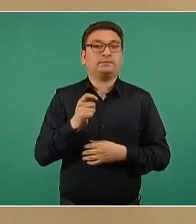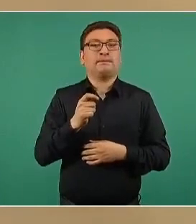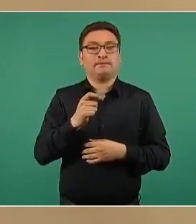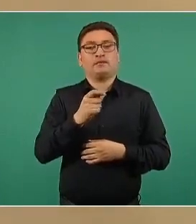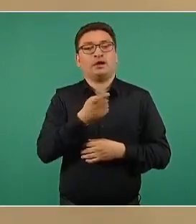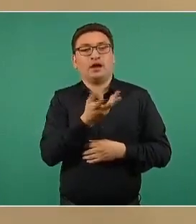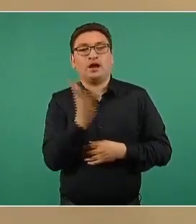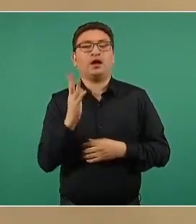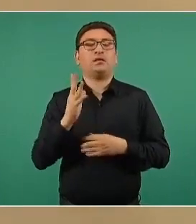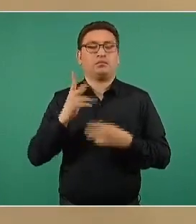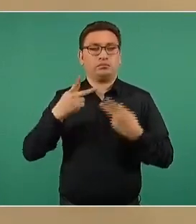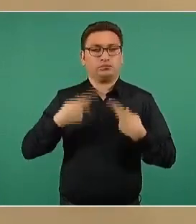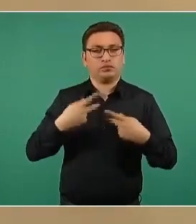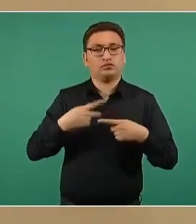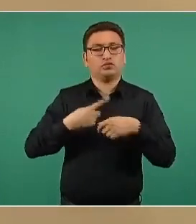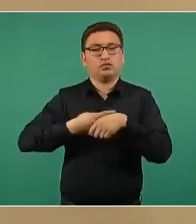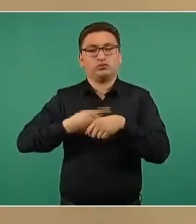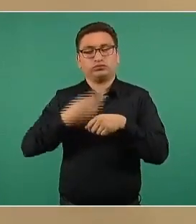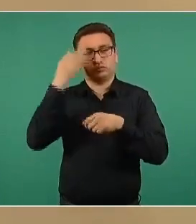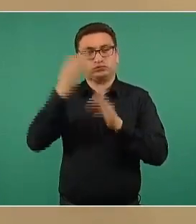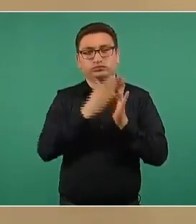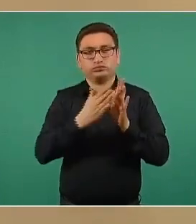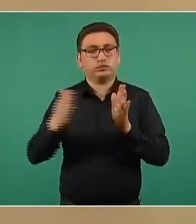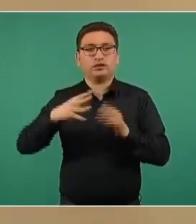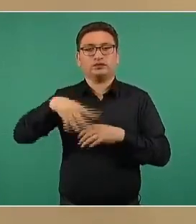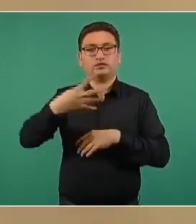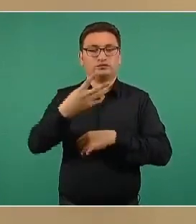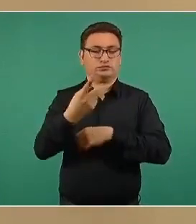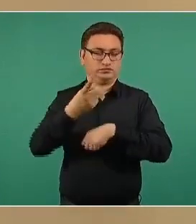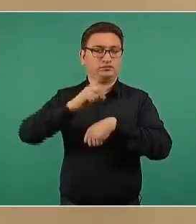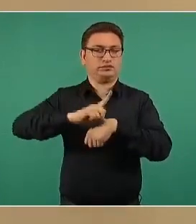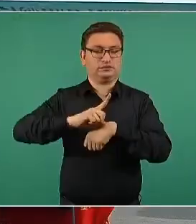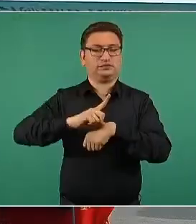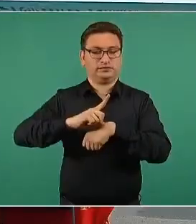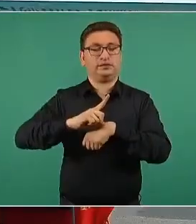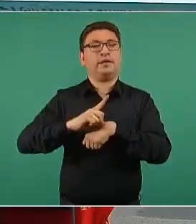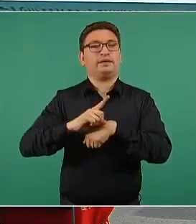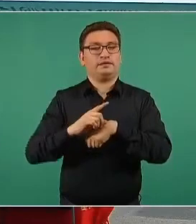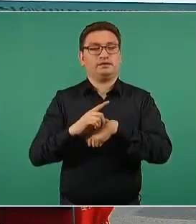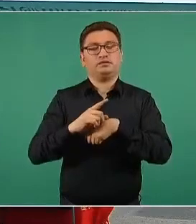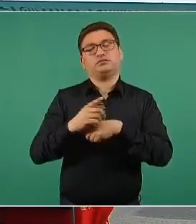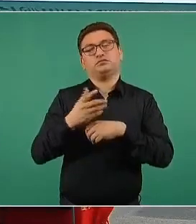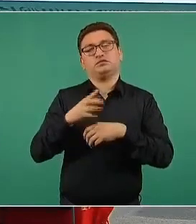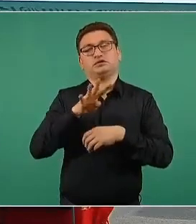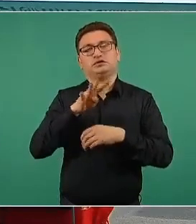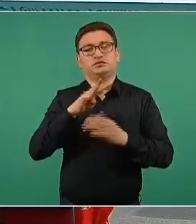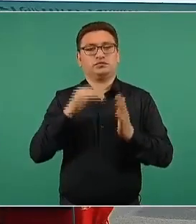se reportan durante un periodo de los últimos 14 días y se tiene una cifra de